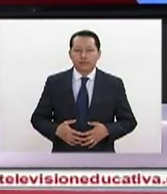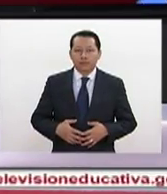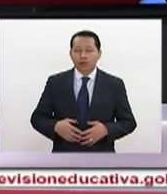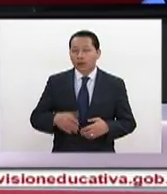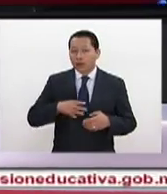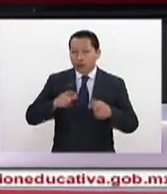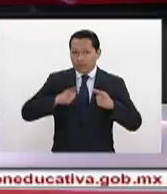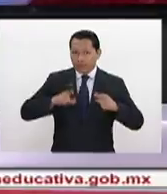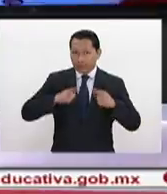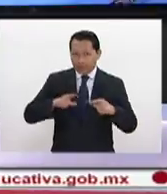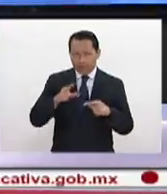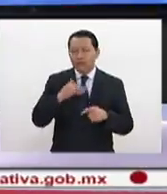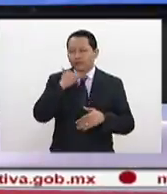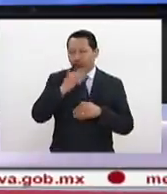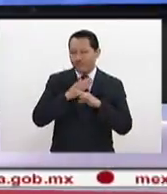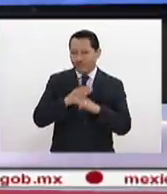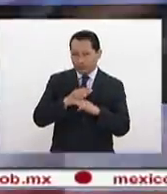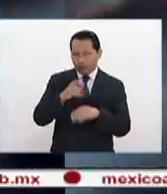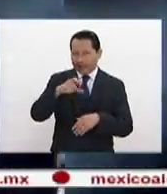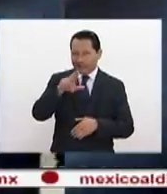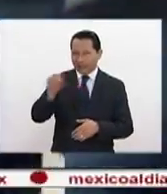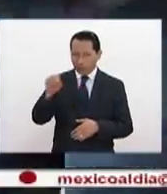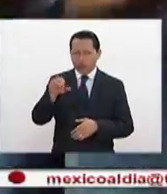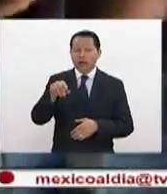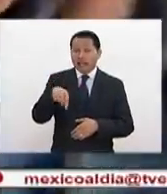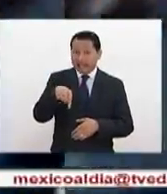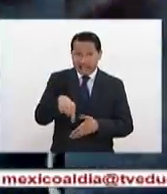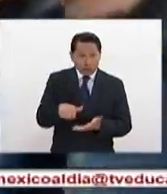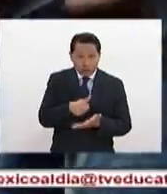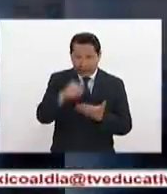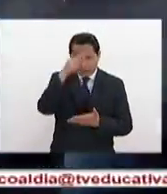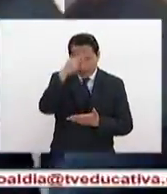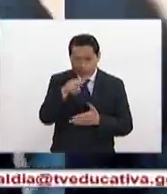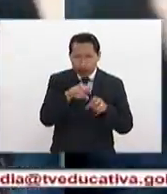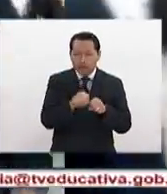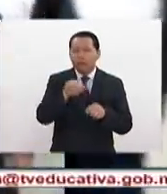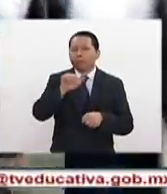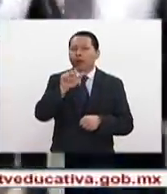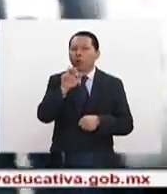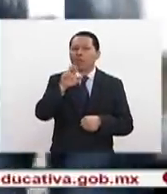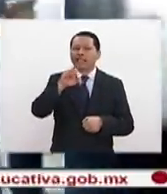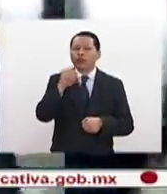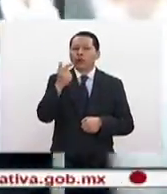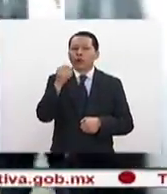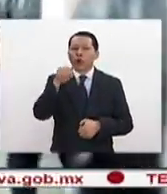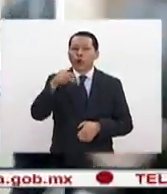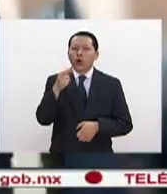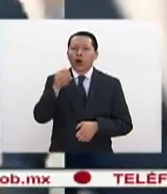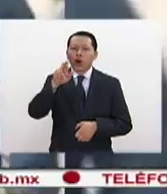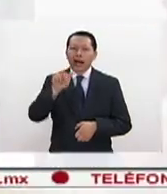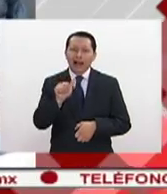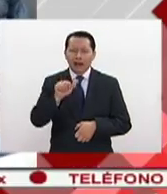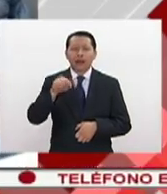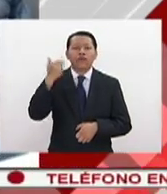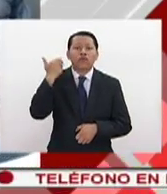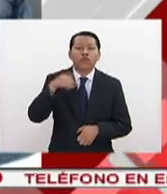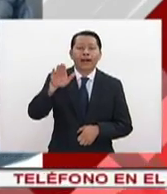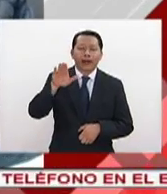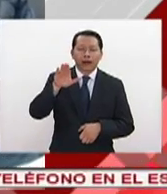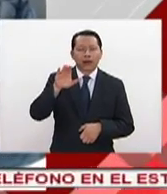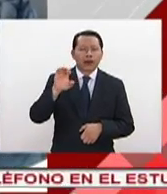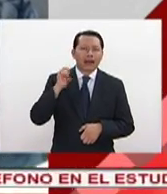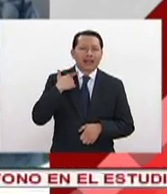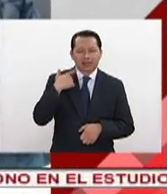Agentes de la Fiscalía Anticorrupción de Quintana Roo detuvieron aquí en la Ciudad de México a Mauricio Góngora. Él fue